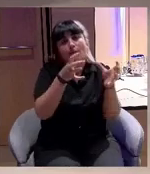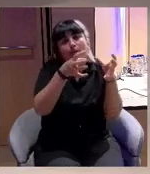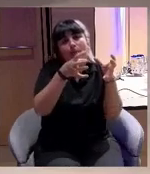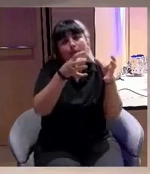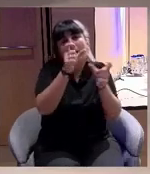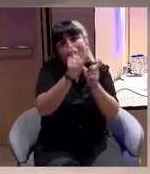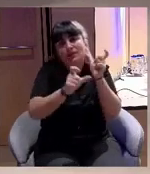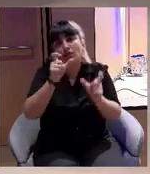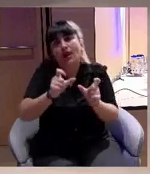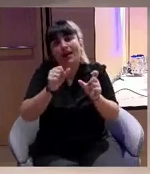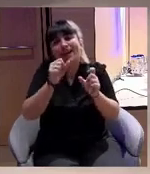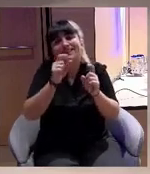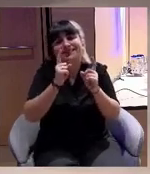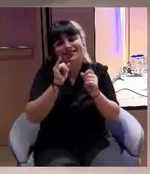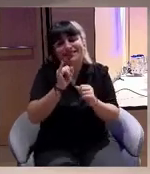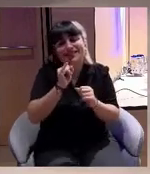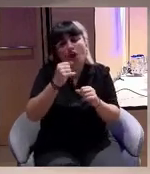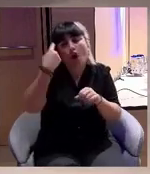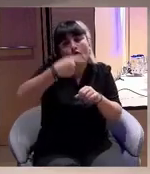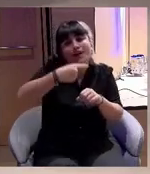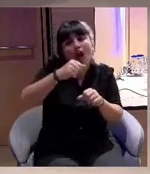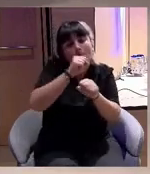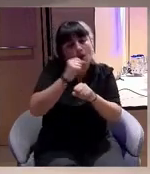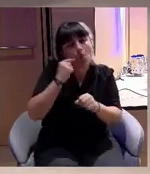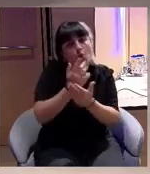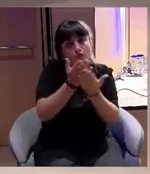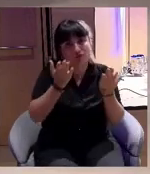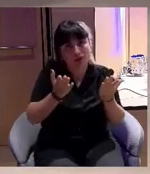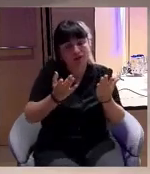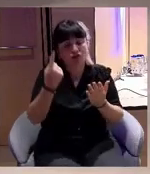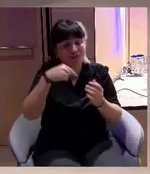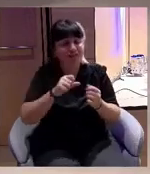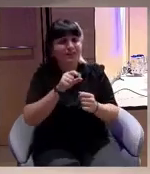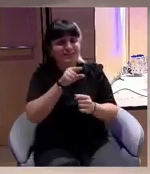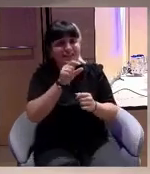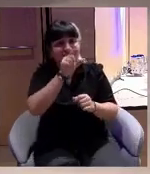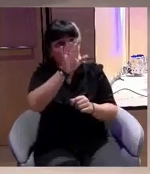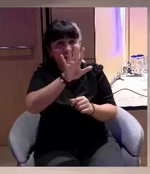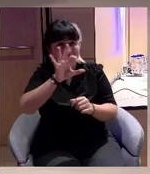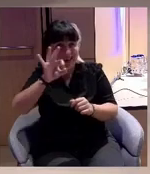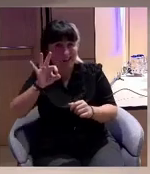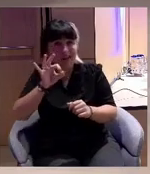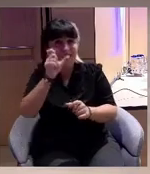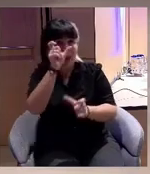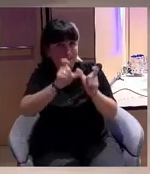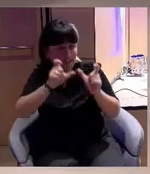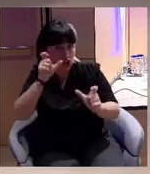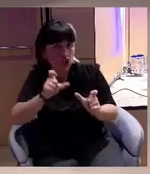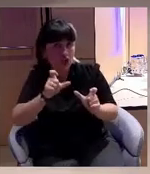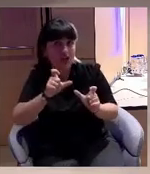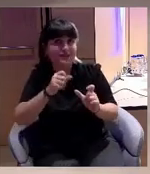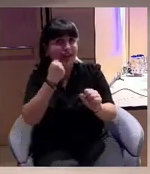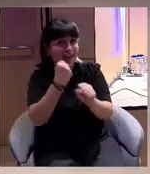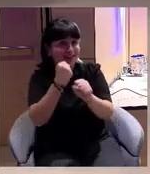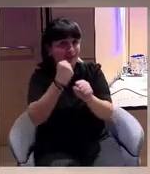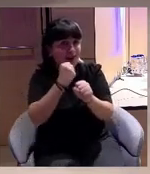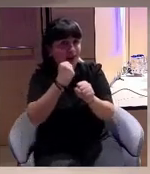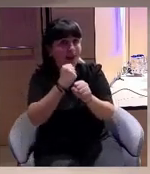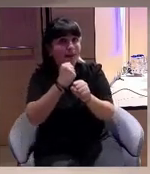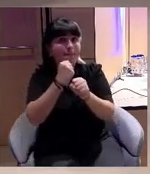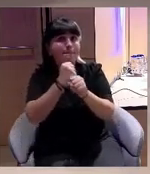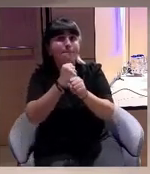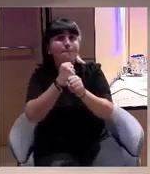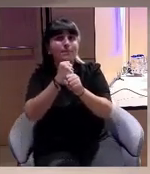agentes que son autónomos para eh la corte electoral en realidad no lo son en